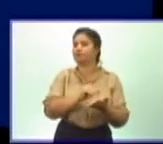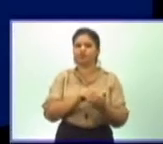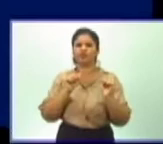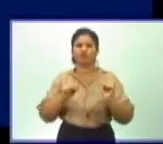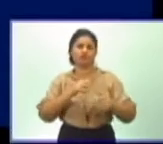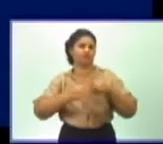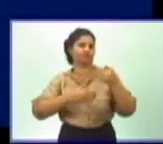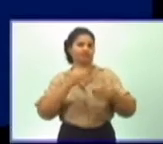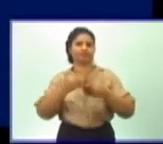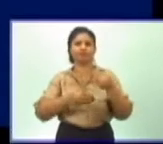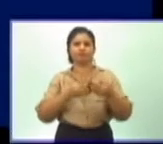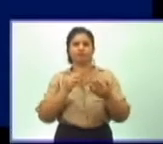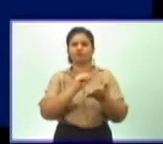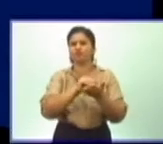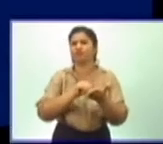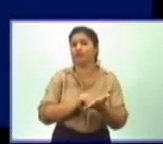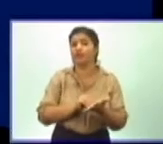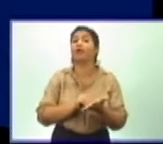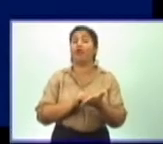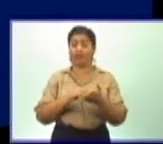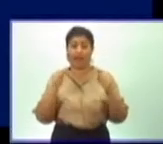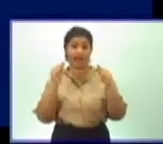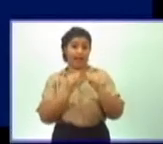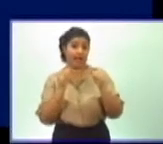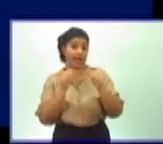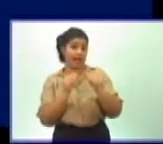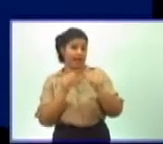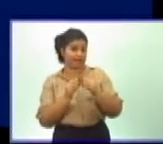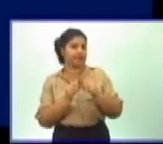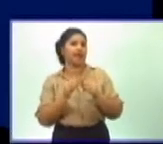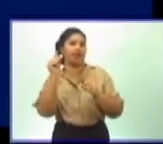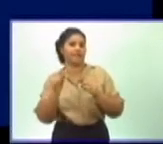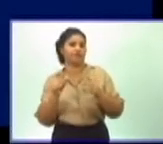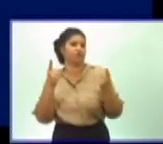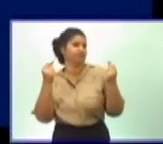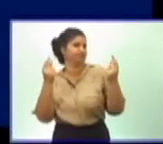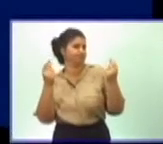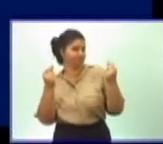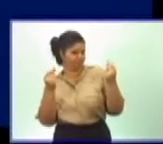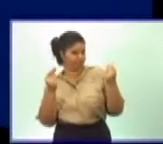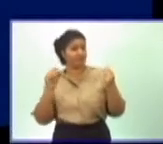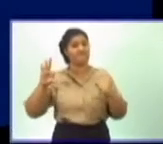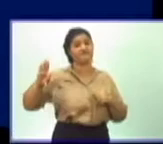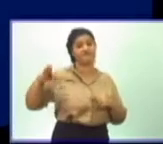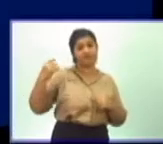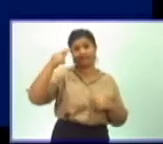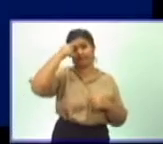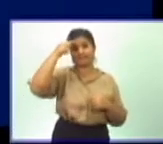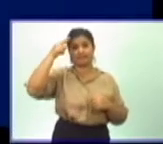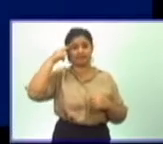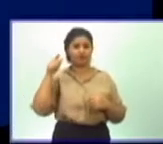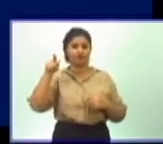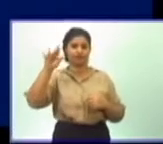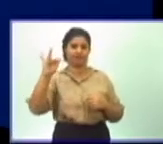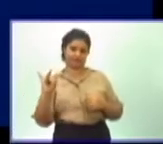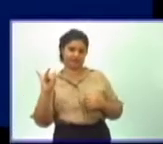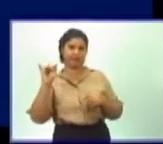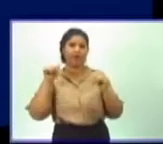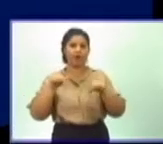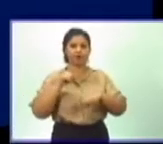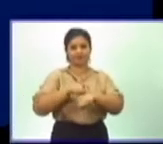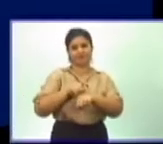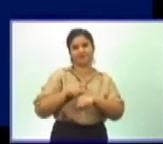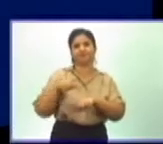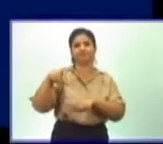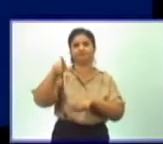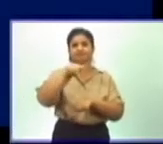una casa de la burguesía francesa del siglo XVII. Les vuelvo a dar unos segundos para que